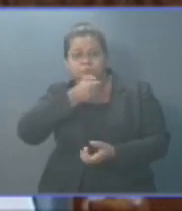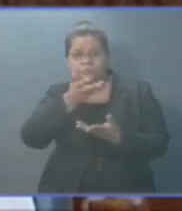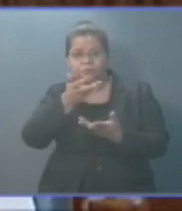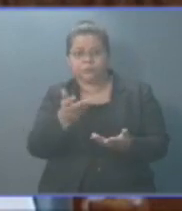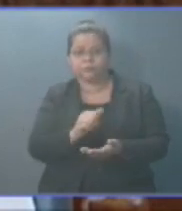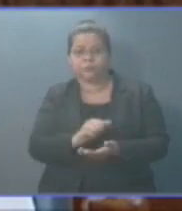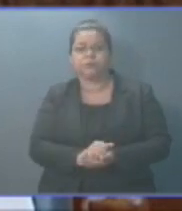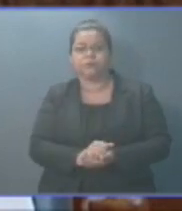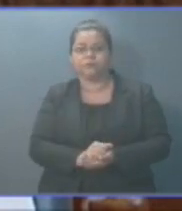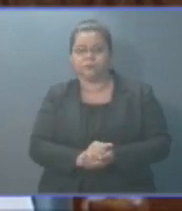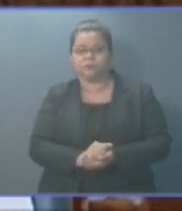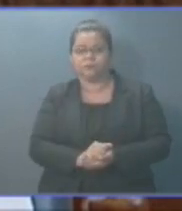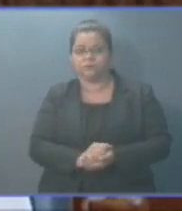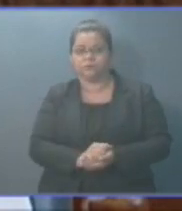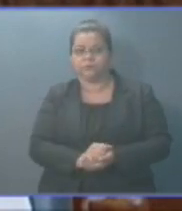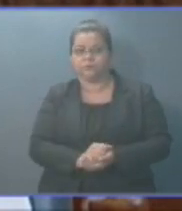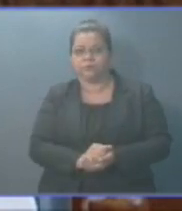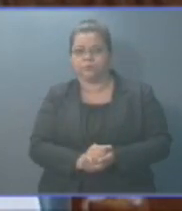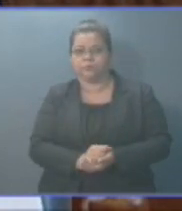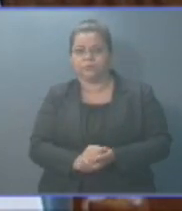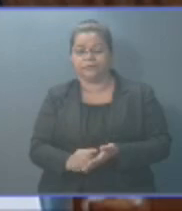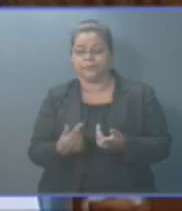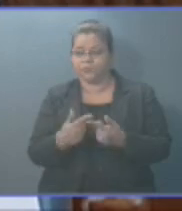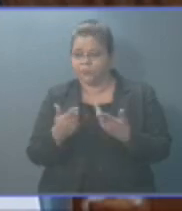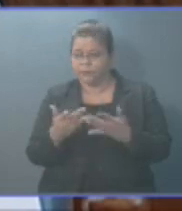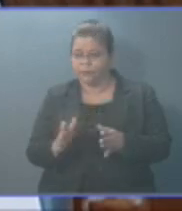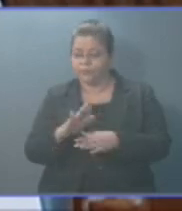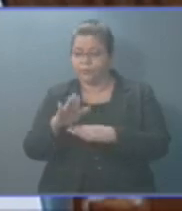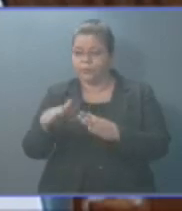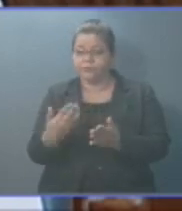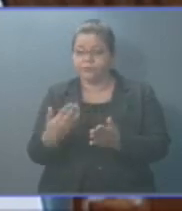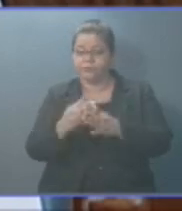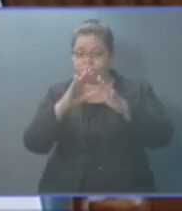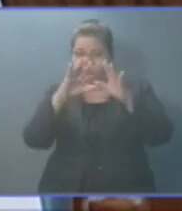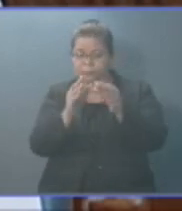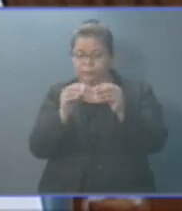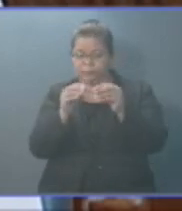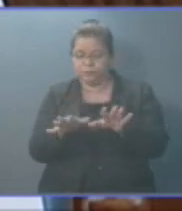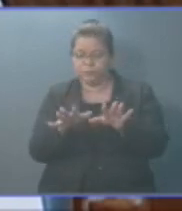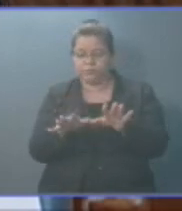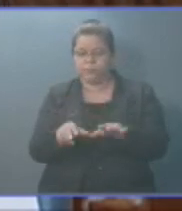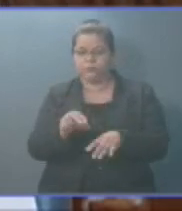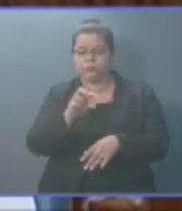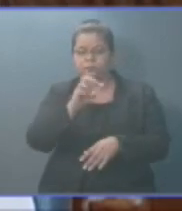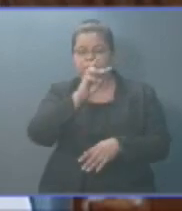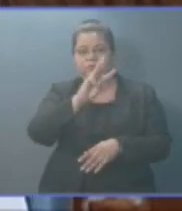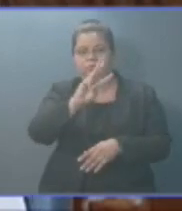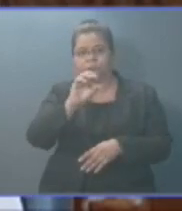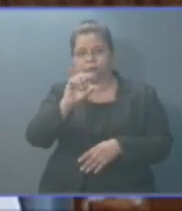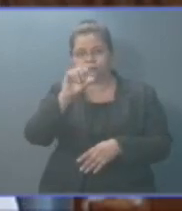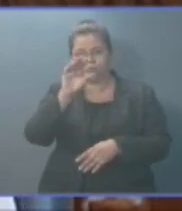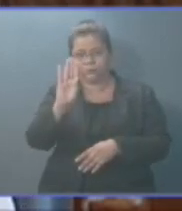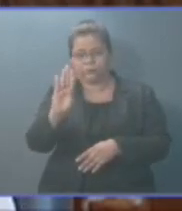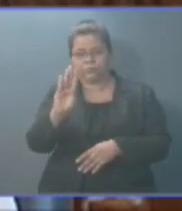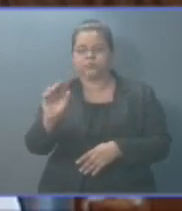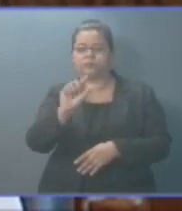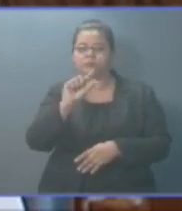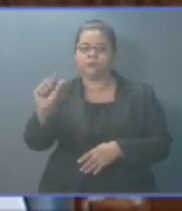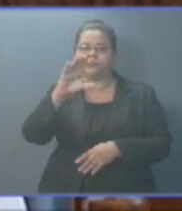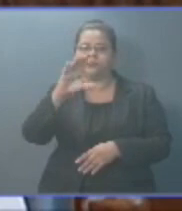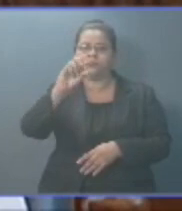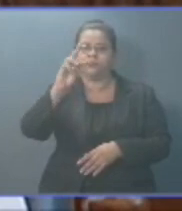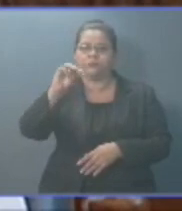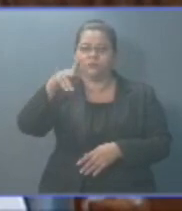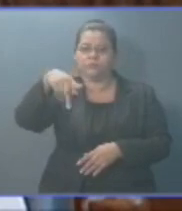el sitio electrónico de compras Comprasal, posteriormente a la realización